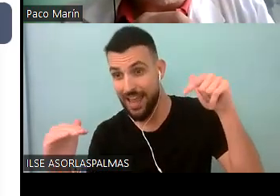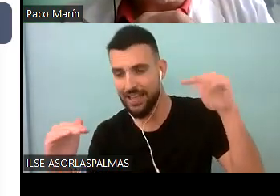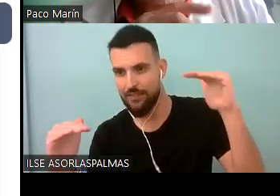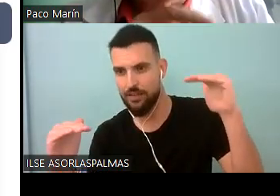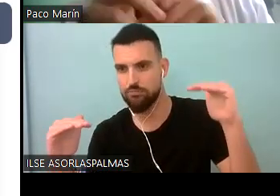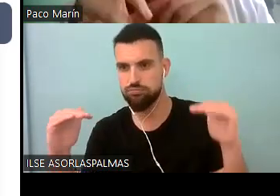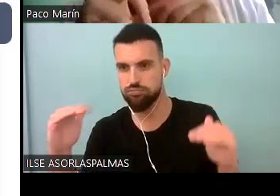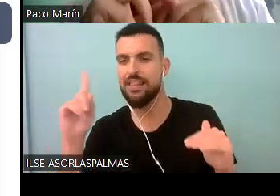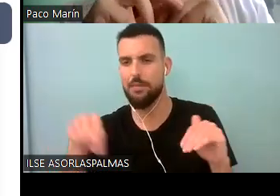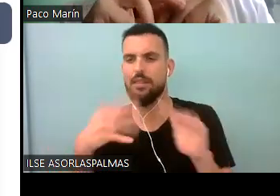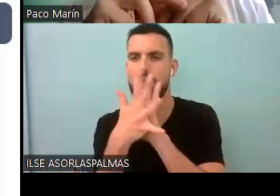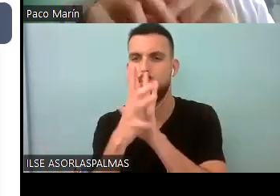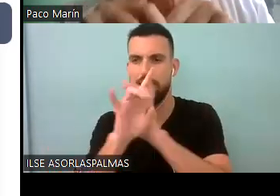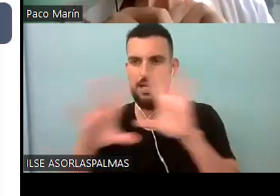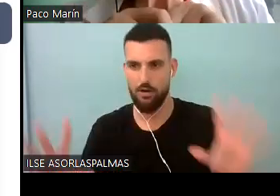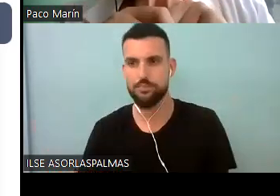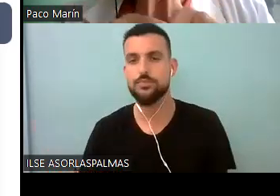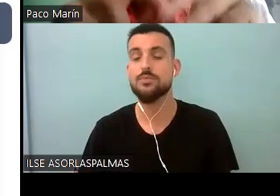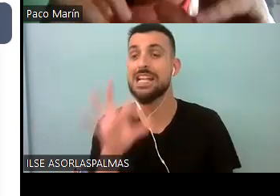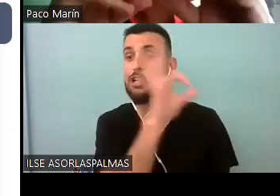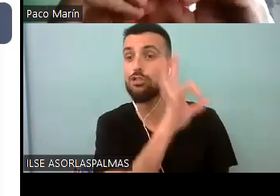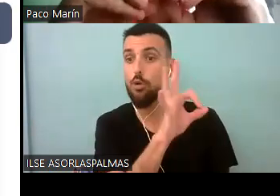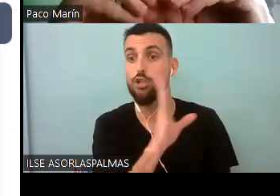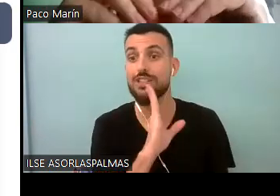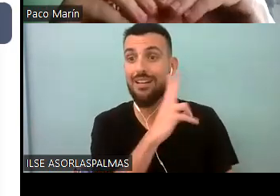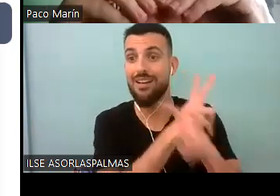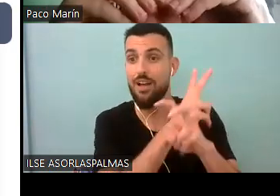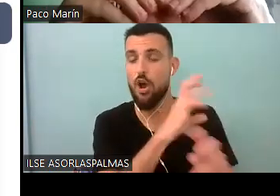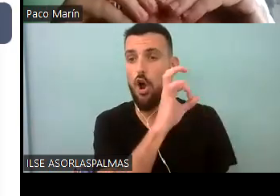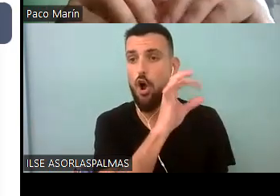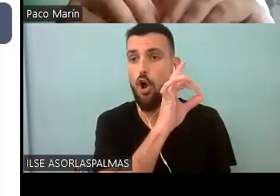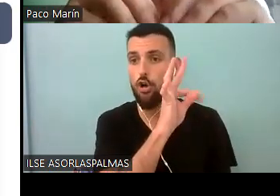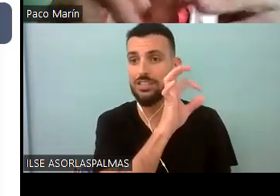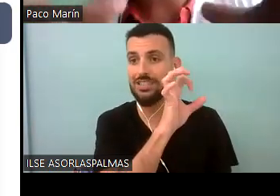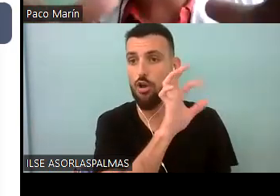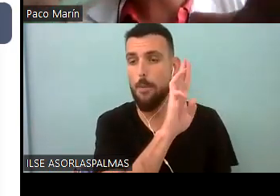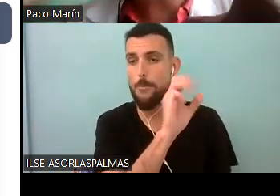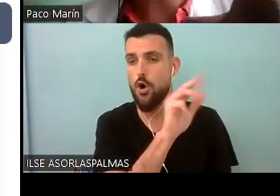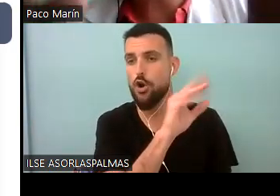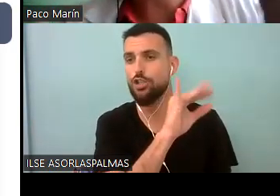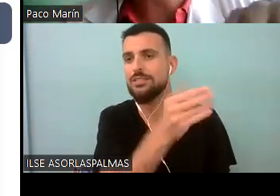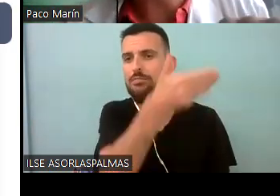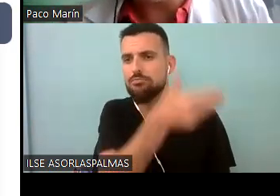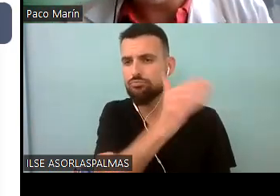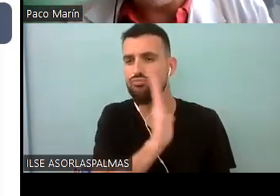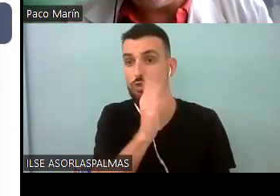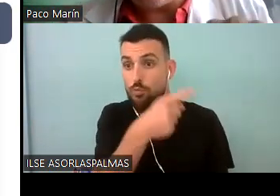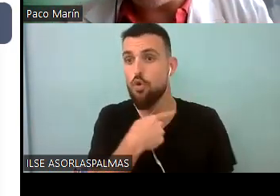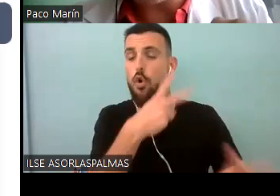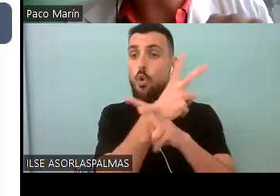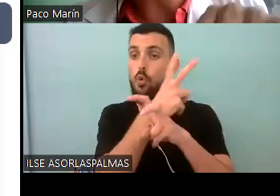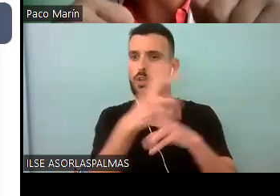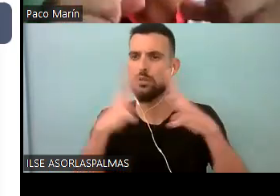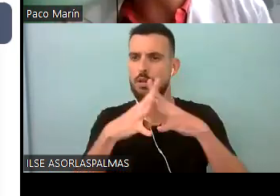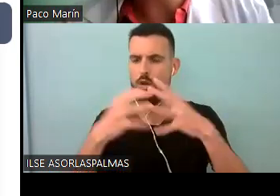durante la charla. Y la osteoporosis, ¿por qué es importante? Porque hace que un hueso que teóricamente es una estructura